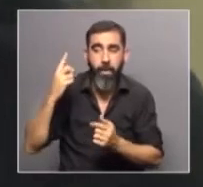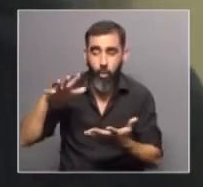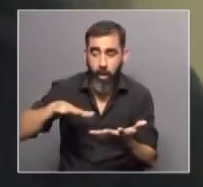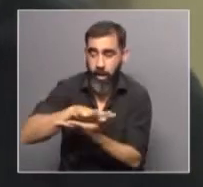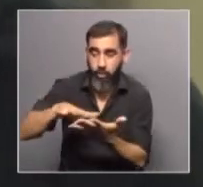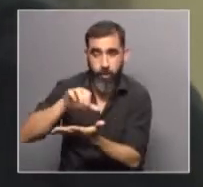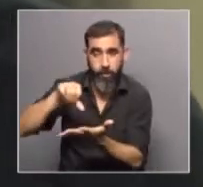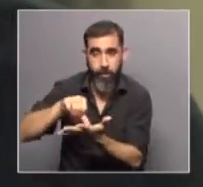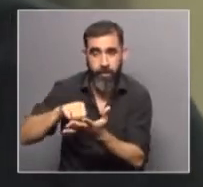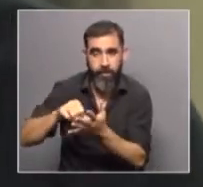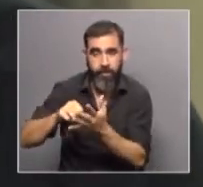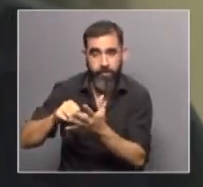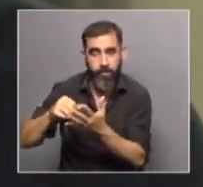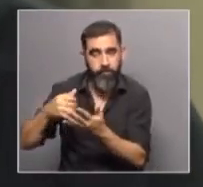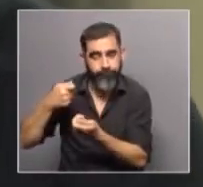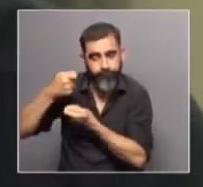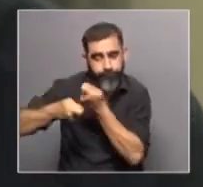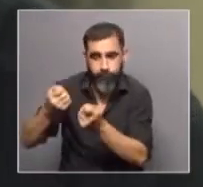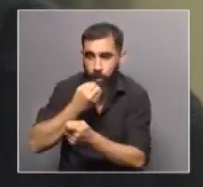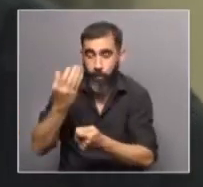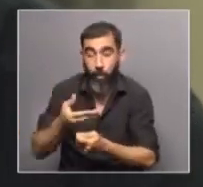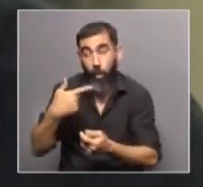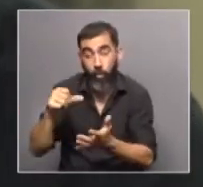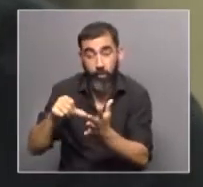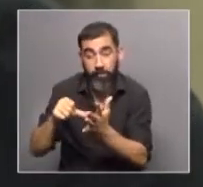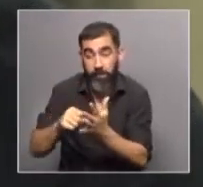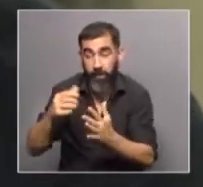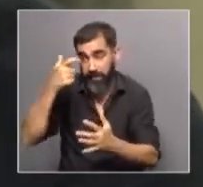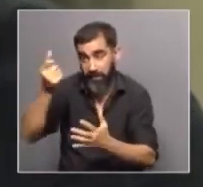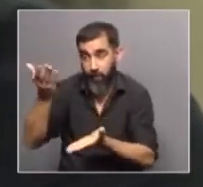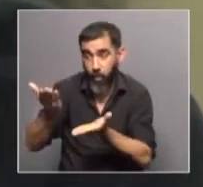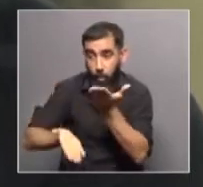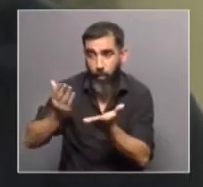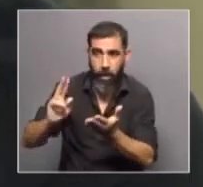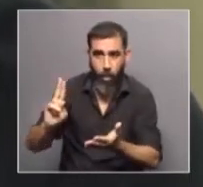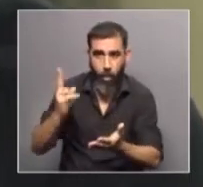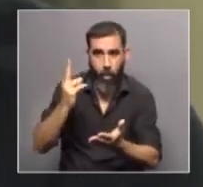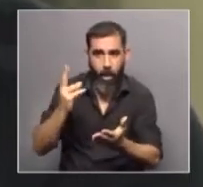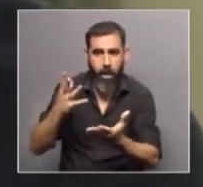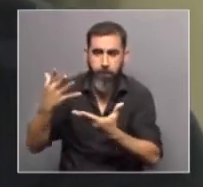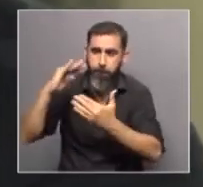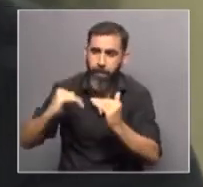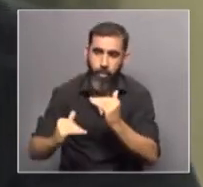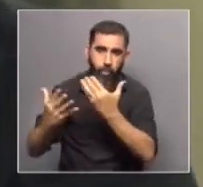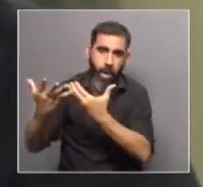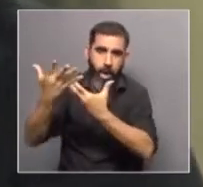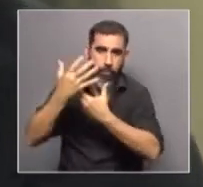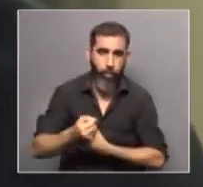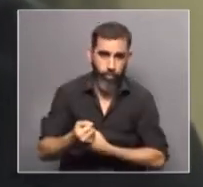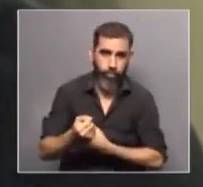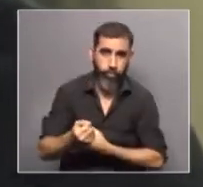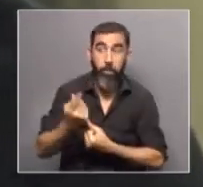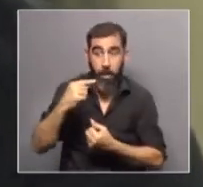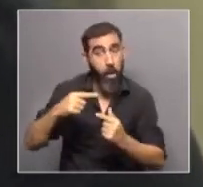región, y apostar mucho más, porque al lado de muchos sistemas científicos el nuestro está mucho menos apoyado, y las cosas que